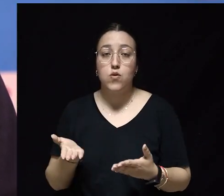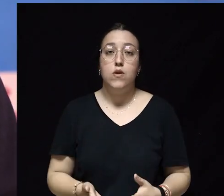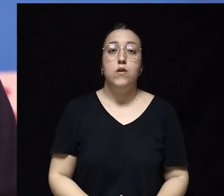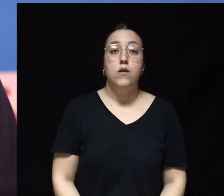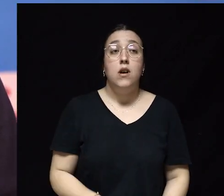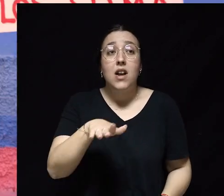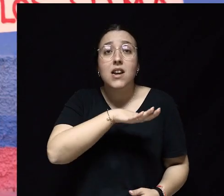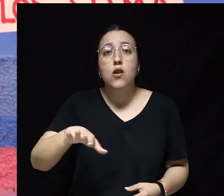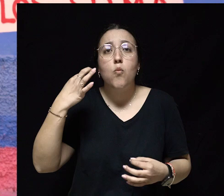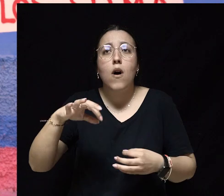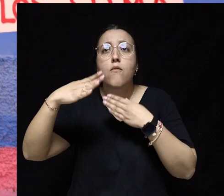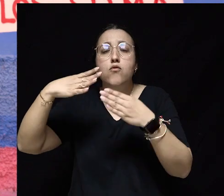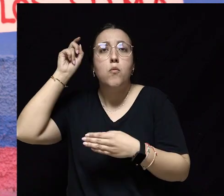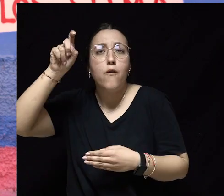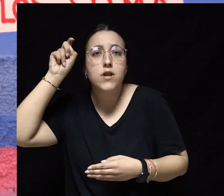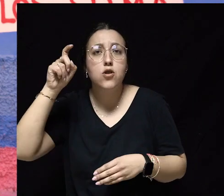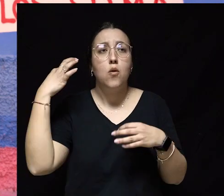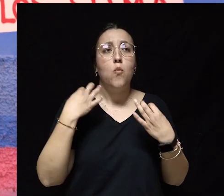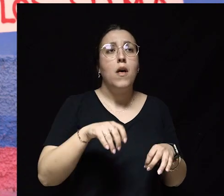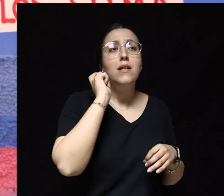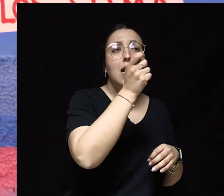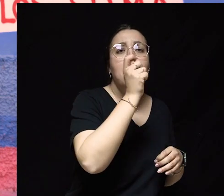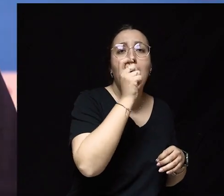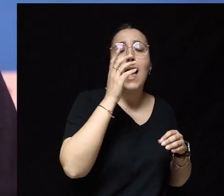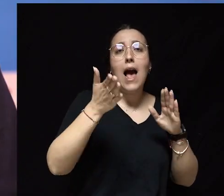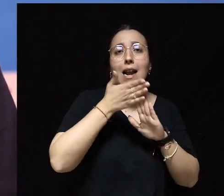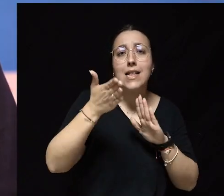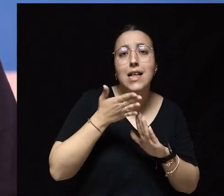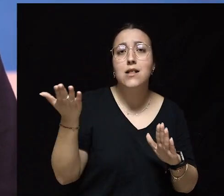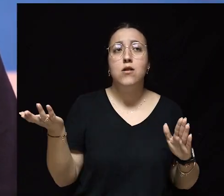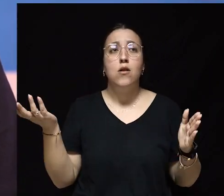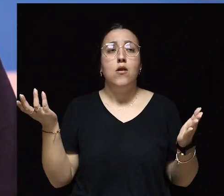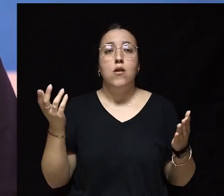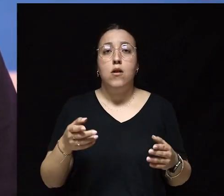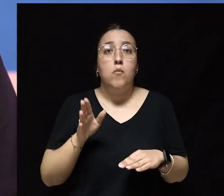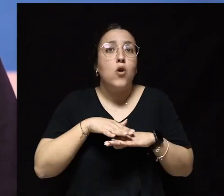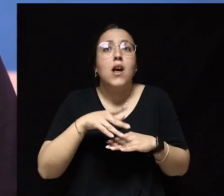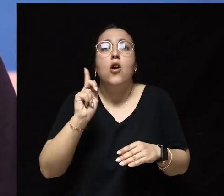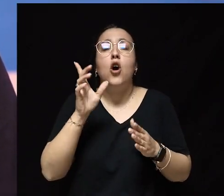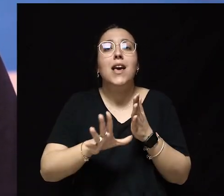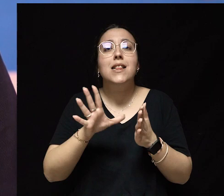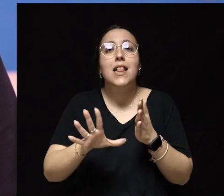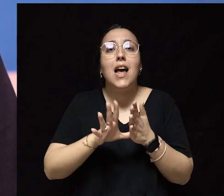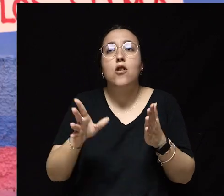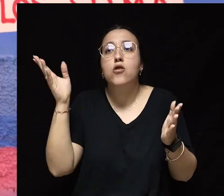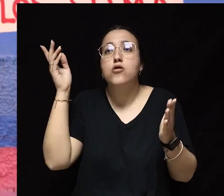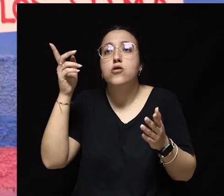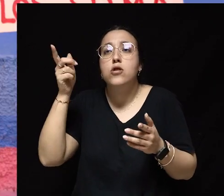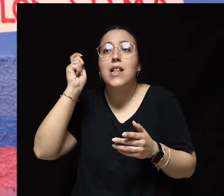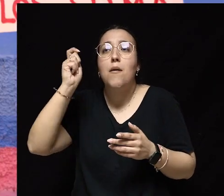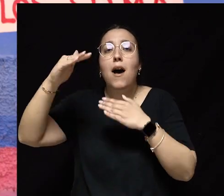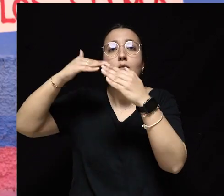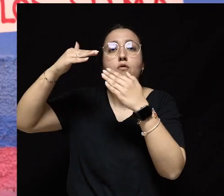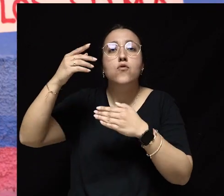profesores, los niños gitanos de ahora que puedan llegar a ser profesores, que puedan llegar a ser ingenieros, que puedan llegar a ser arquitectos. ¿Por qué